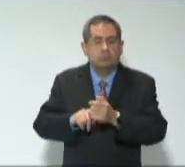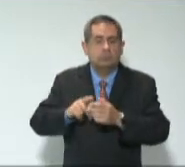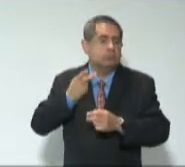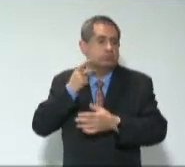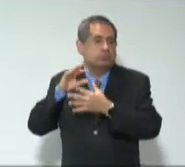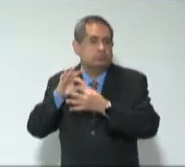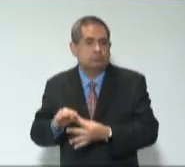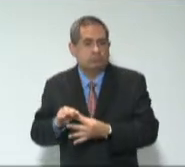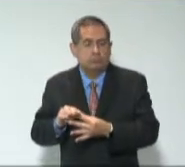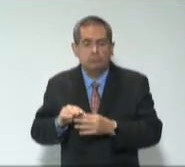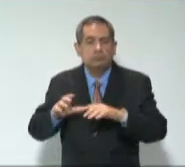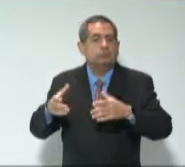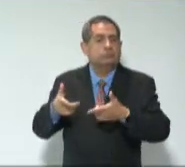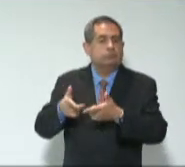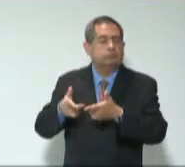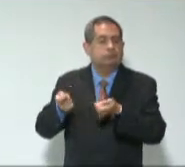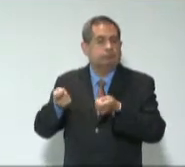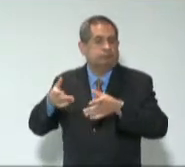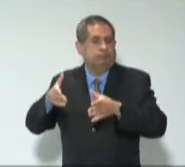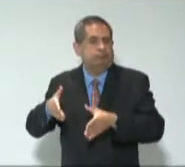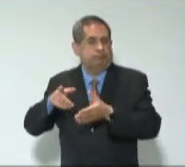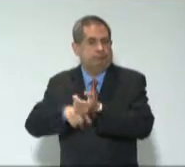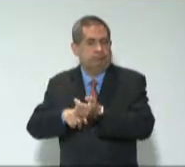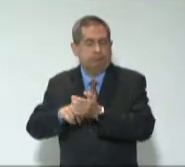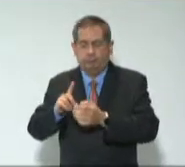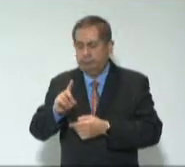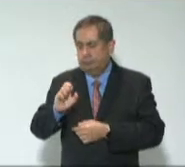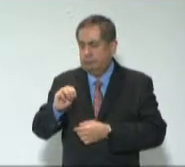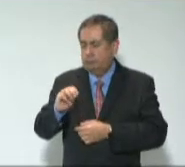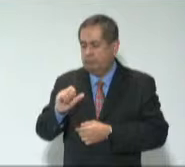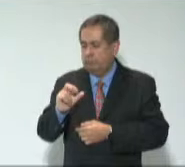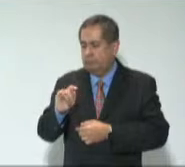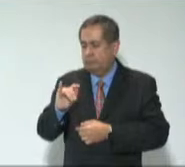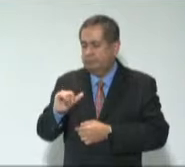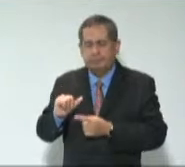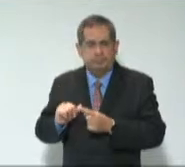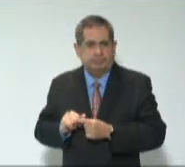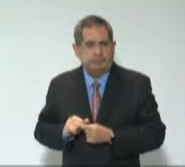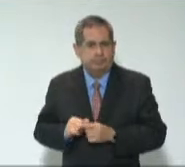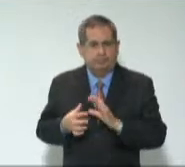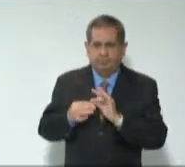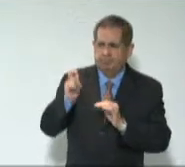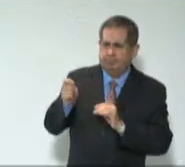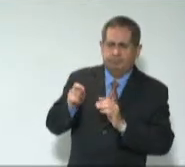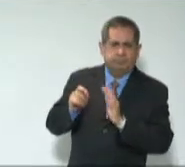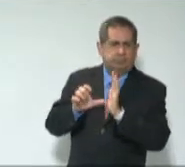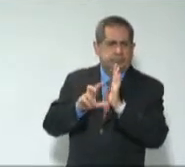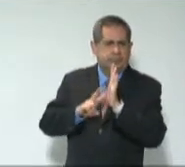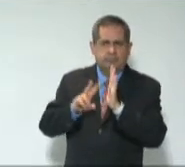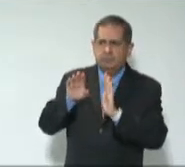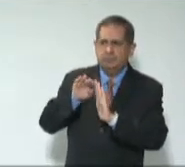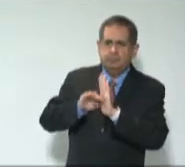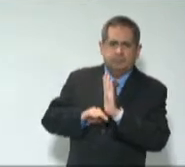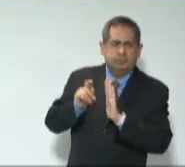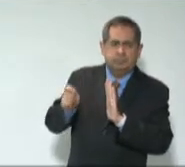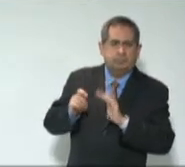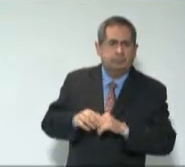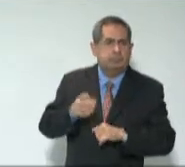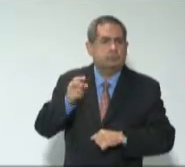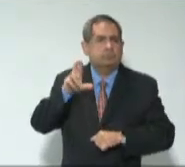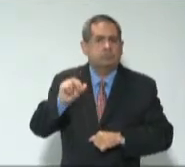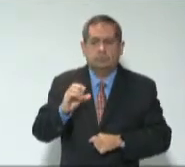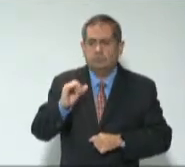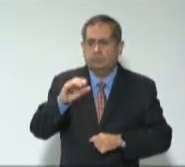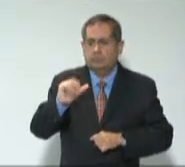políticas de gobernanza democrática y haré una breve reseña del currículum ella es doctora en